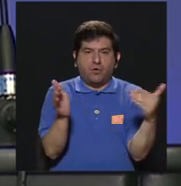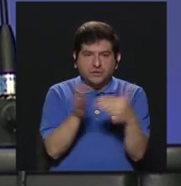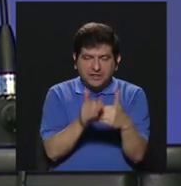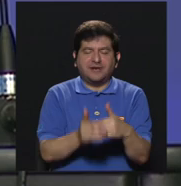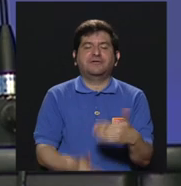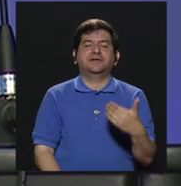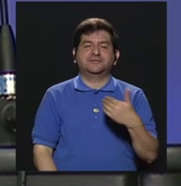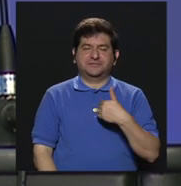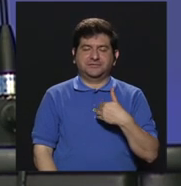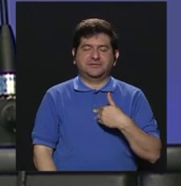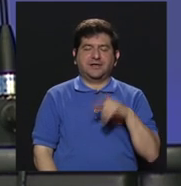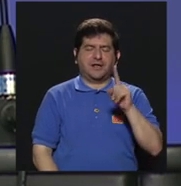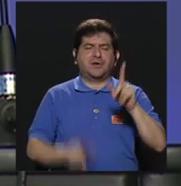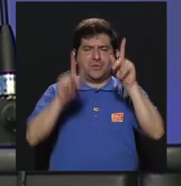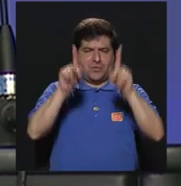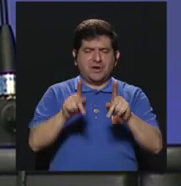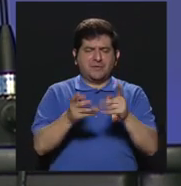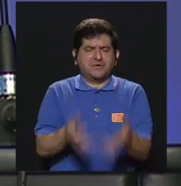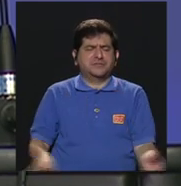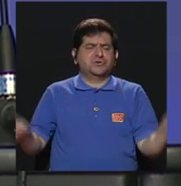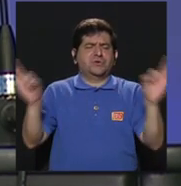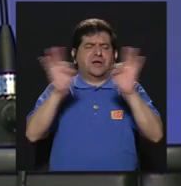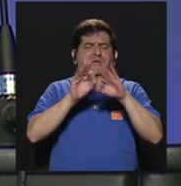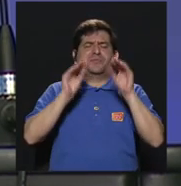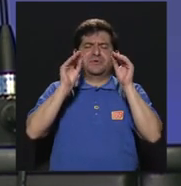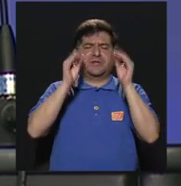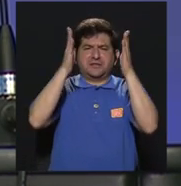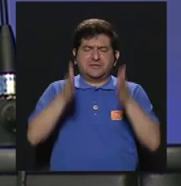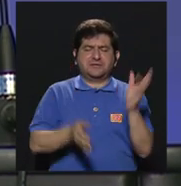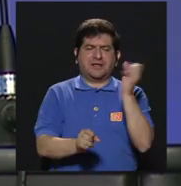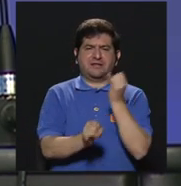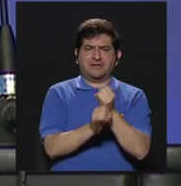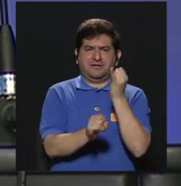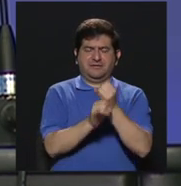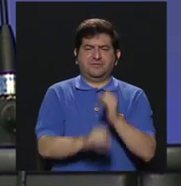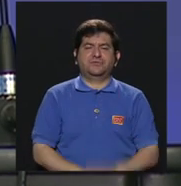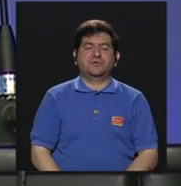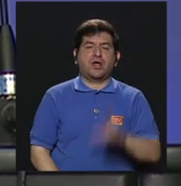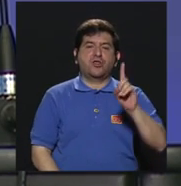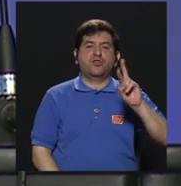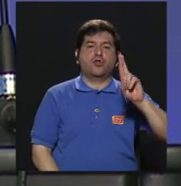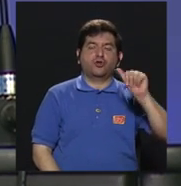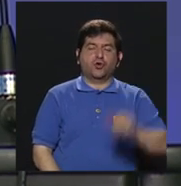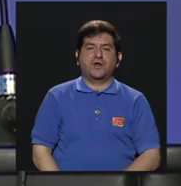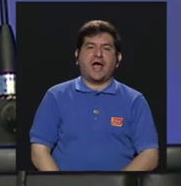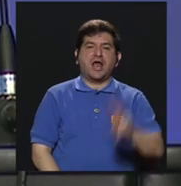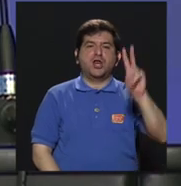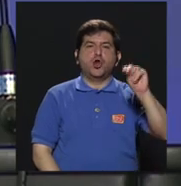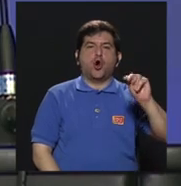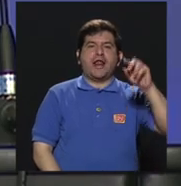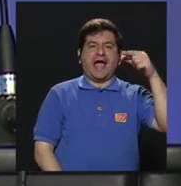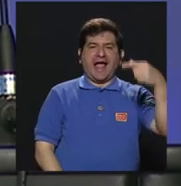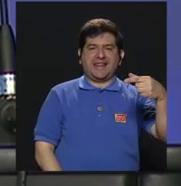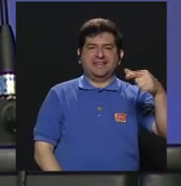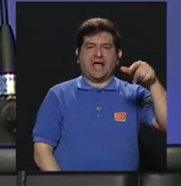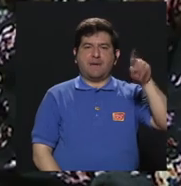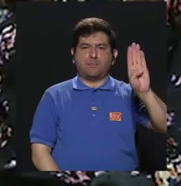ocupado por una brillante catedrática de nuestra institución, la doctora Nora Garita